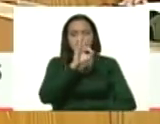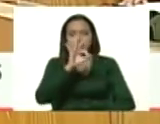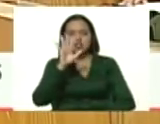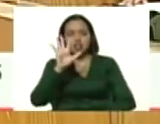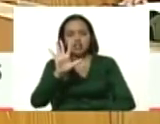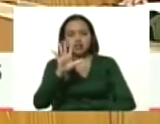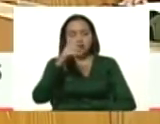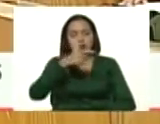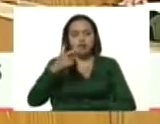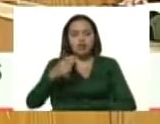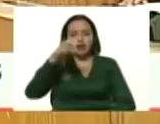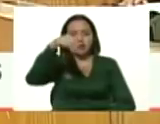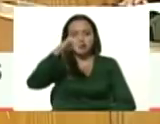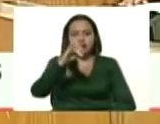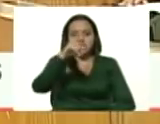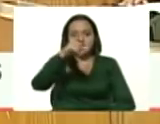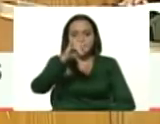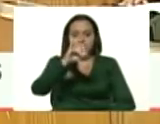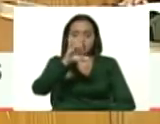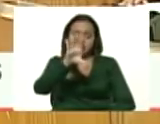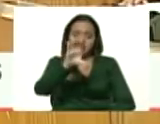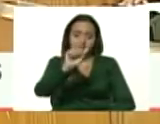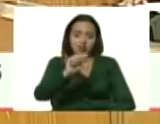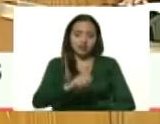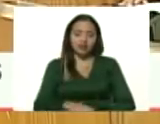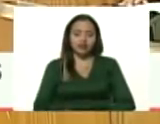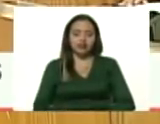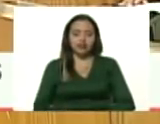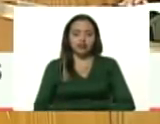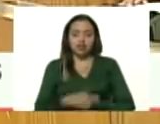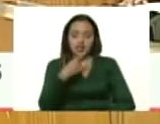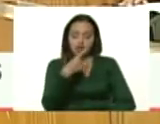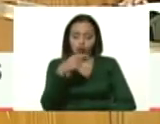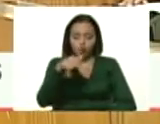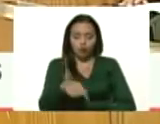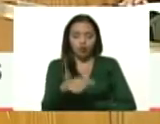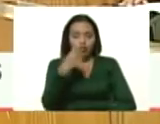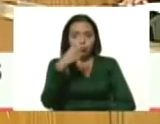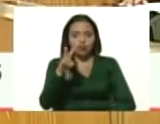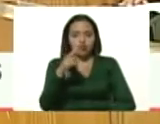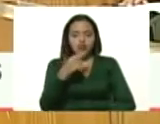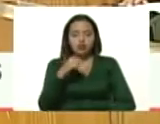3.295.335 milicianos y milicianas, y lo digo hoy, 12 de noviembre,